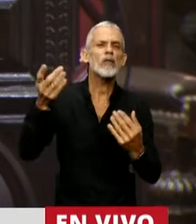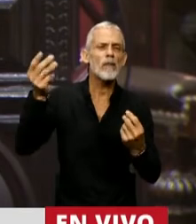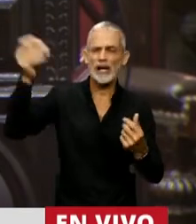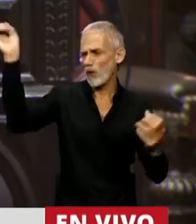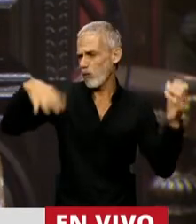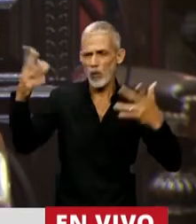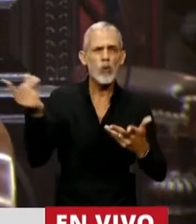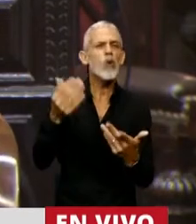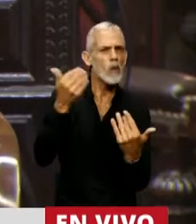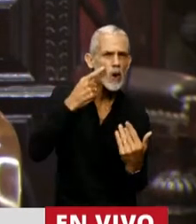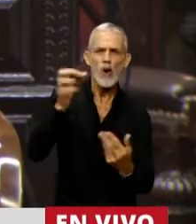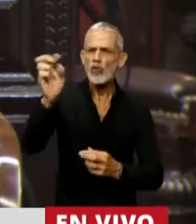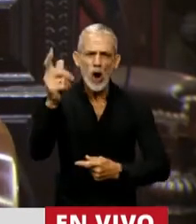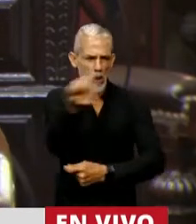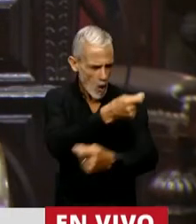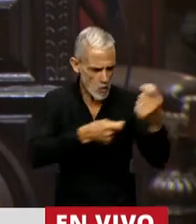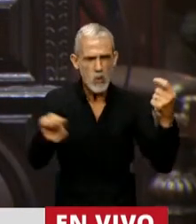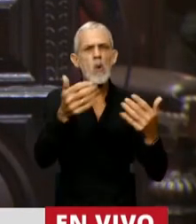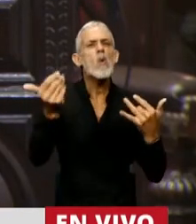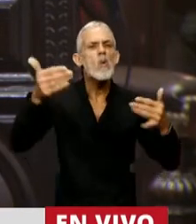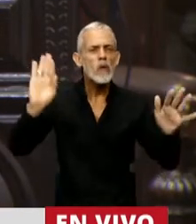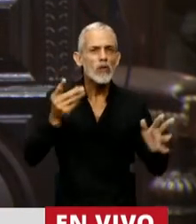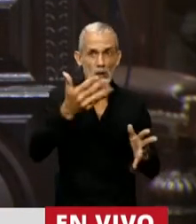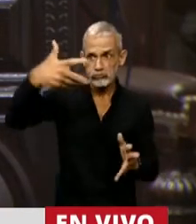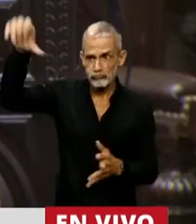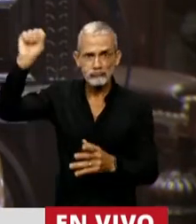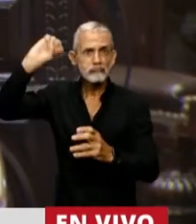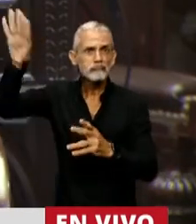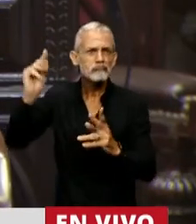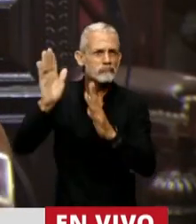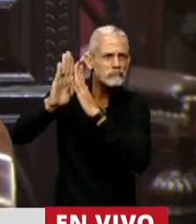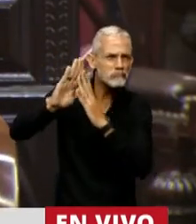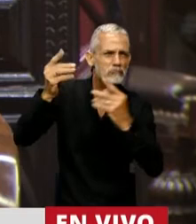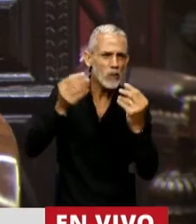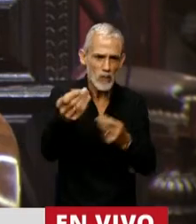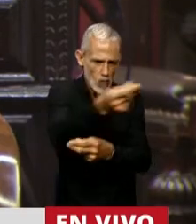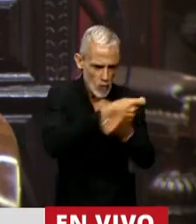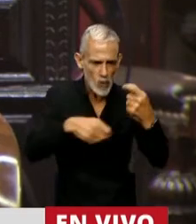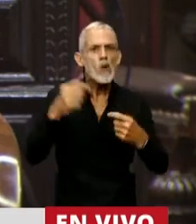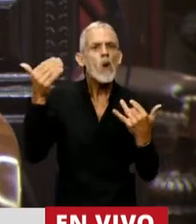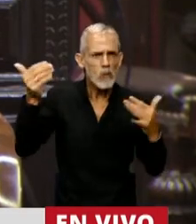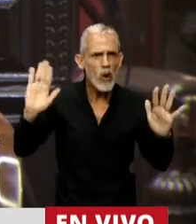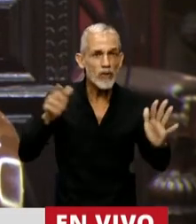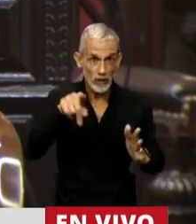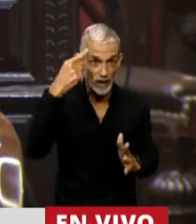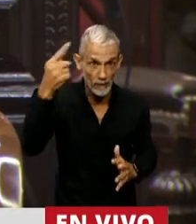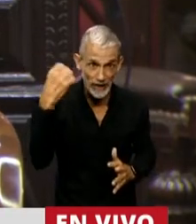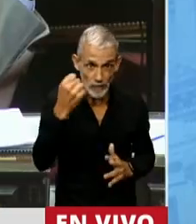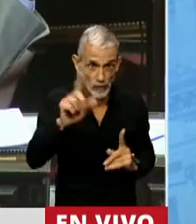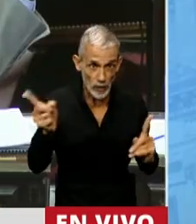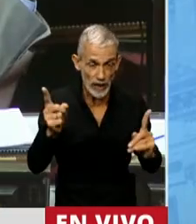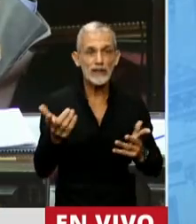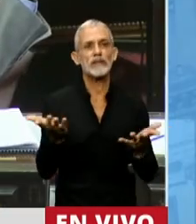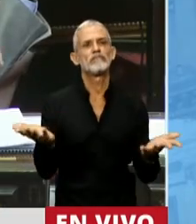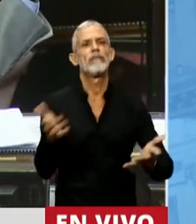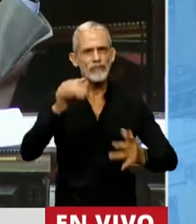capitales, ir a la especulación financiera, llevarse la guita a través de la bicicleta financiera. Eso no le parece importante.